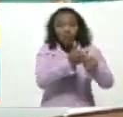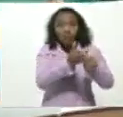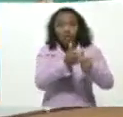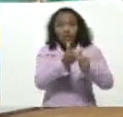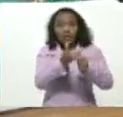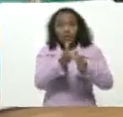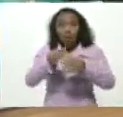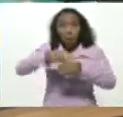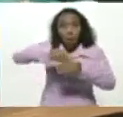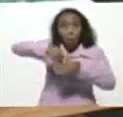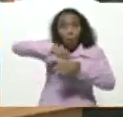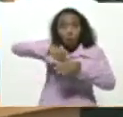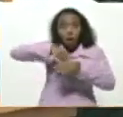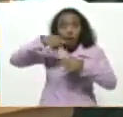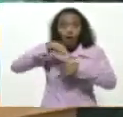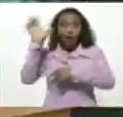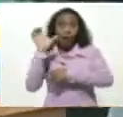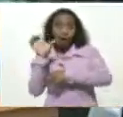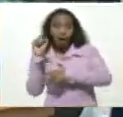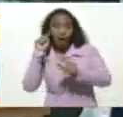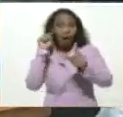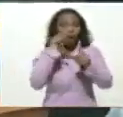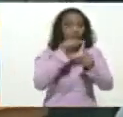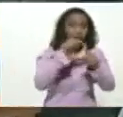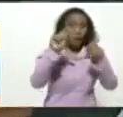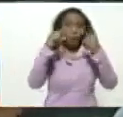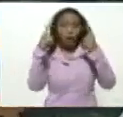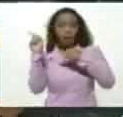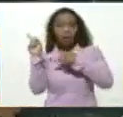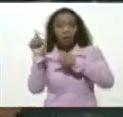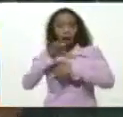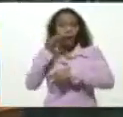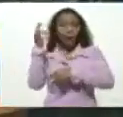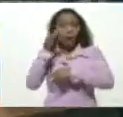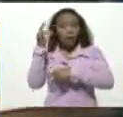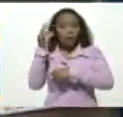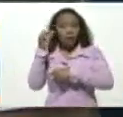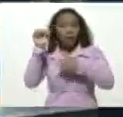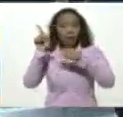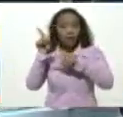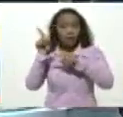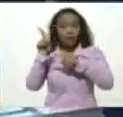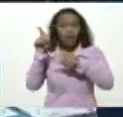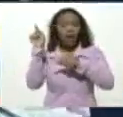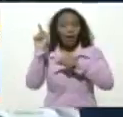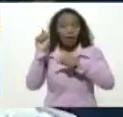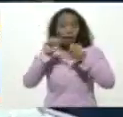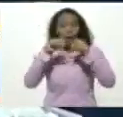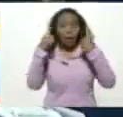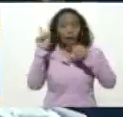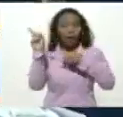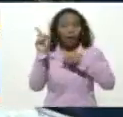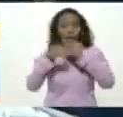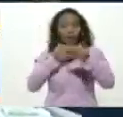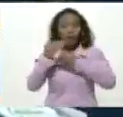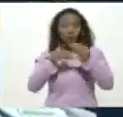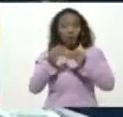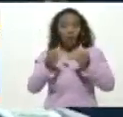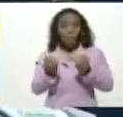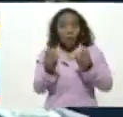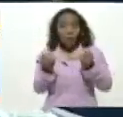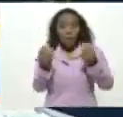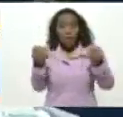Cumbre, de parte de Caracas y parte hacia La Guaira. ¿Ya está en la amarilla parte de La Guaira? Ya, hay parte de La Guaira en la parte ya amarilla. Ya eso es